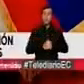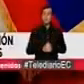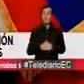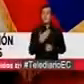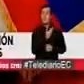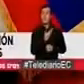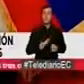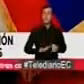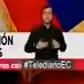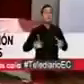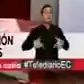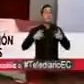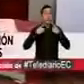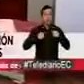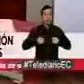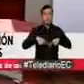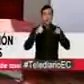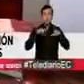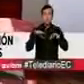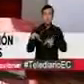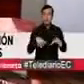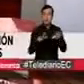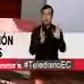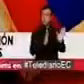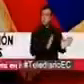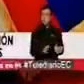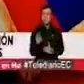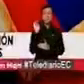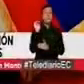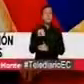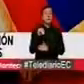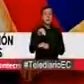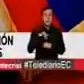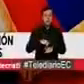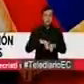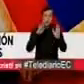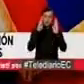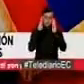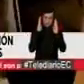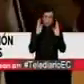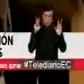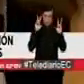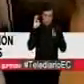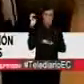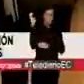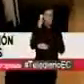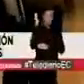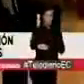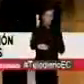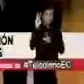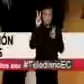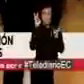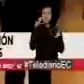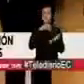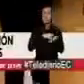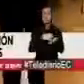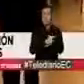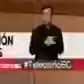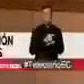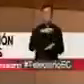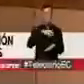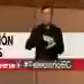El presidente Lenín Moreno anunció las acciones que se implementan este martes para continuar la atención en la emergencia sanitaria, sobre todo en Guayas,